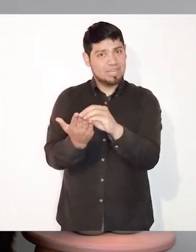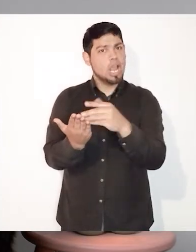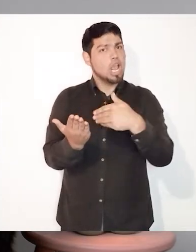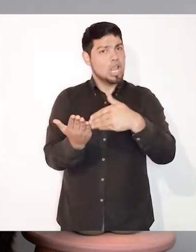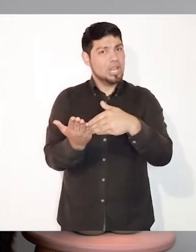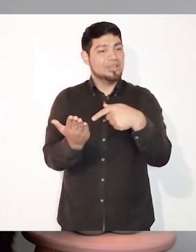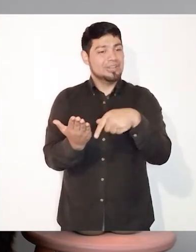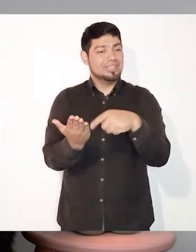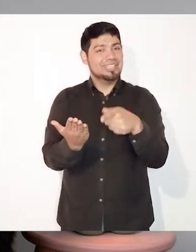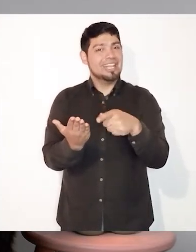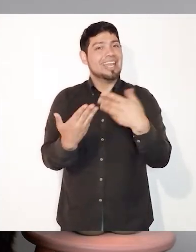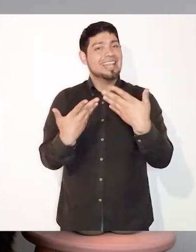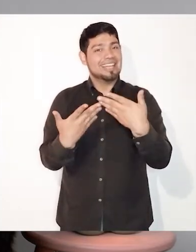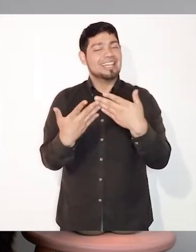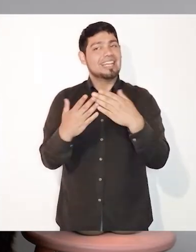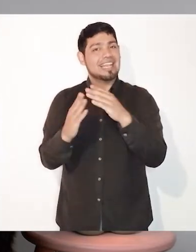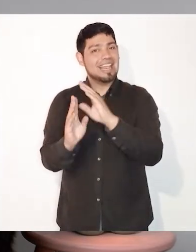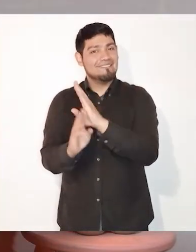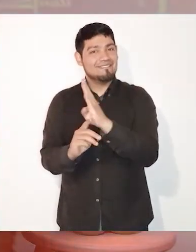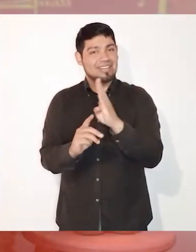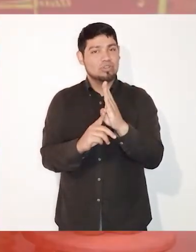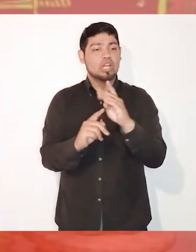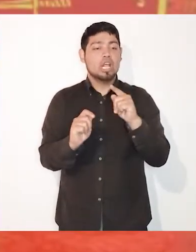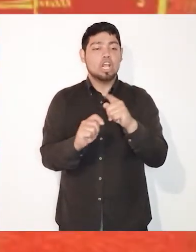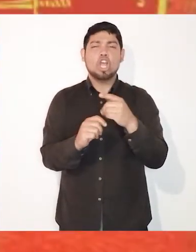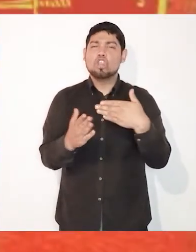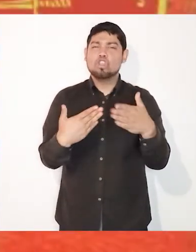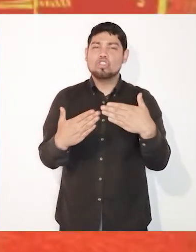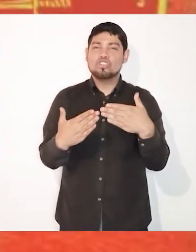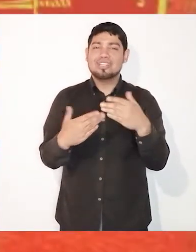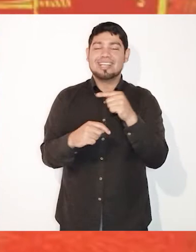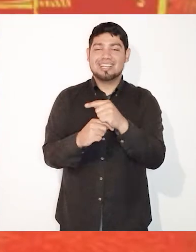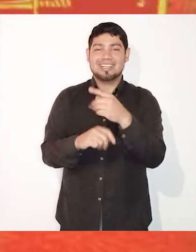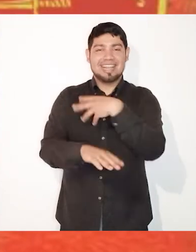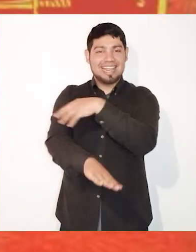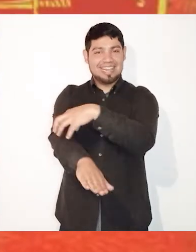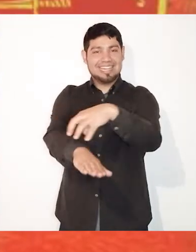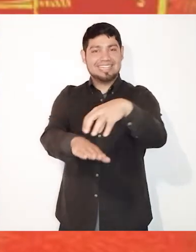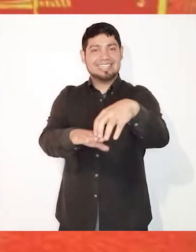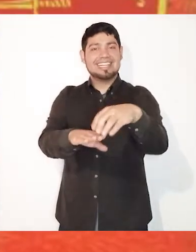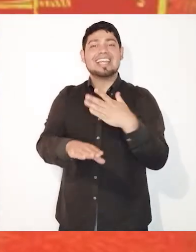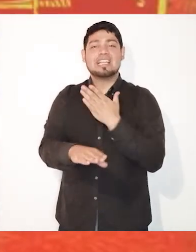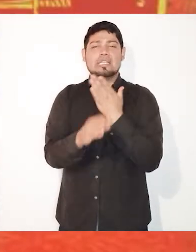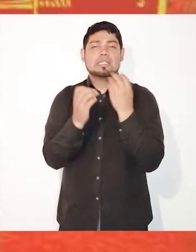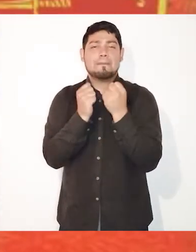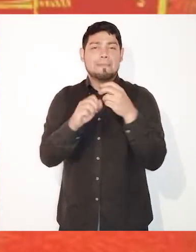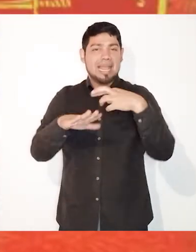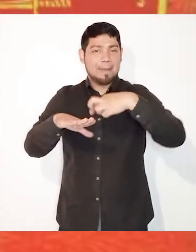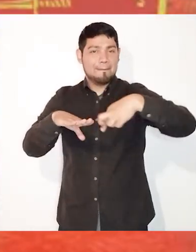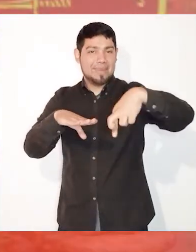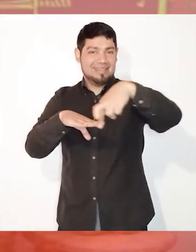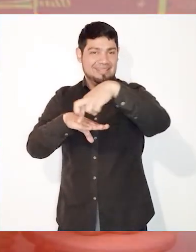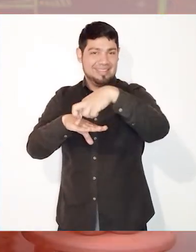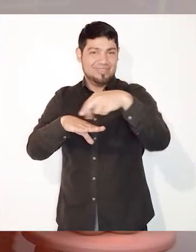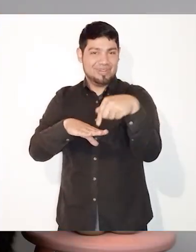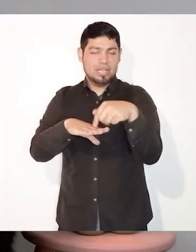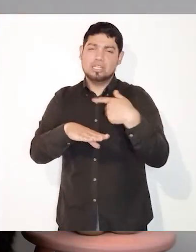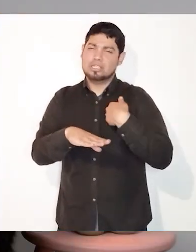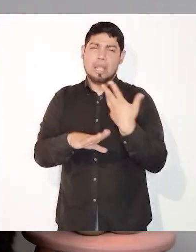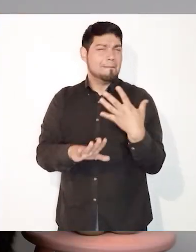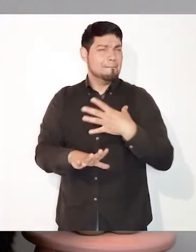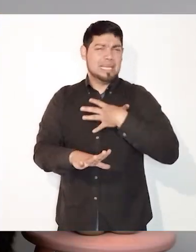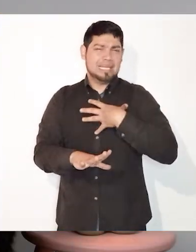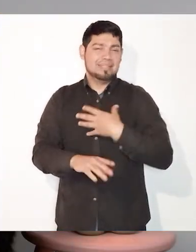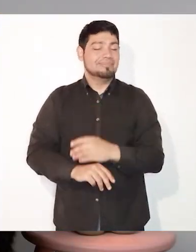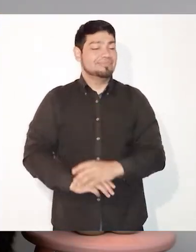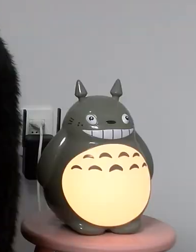y un libro de cuentos míos que salió en Editorial LOM, que se llama Paganas Patagonias. También sería como uno de los textos que